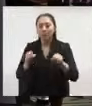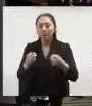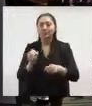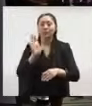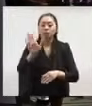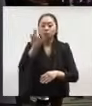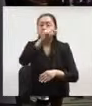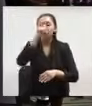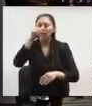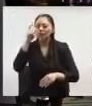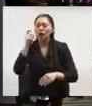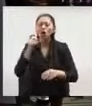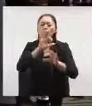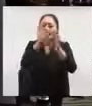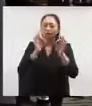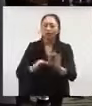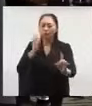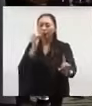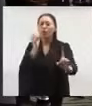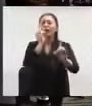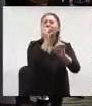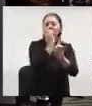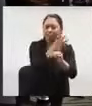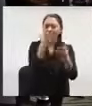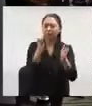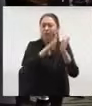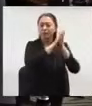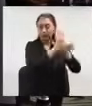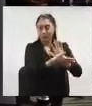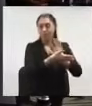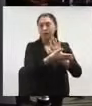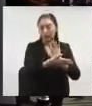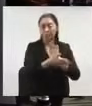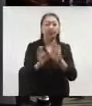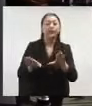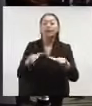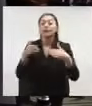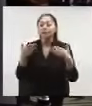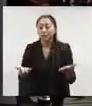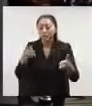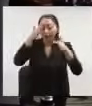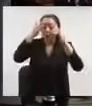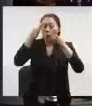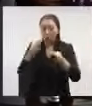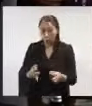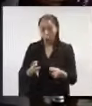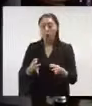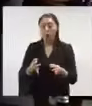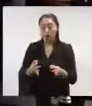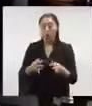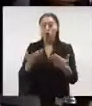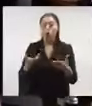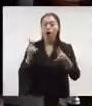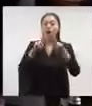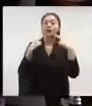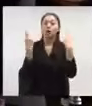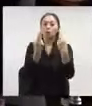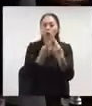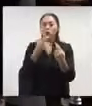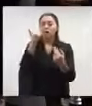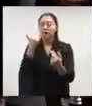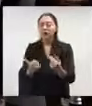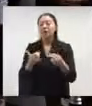de forma objetiva, imparcial y transparente, dado que, de acuerdo a las sesiones que se han